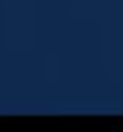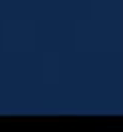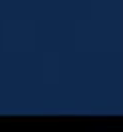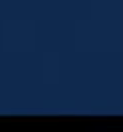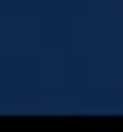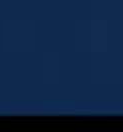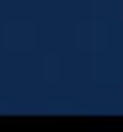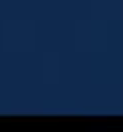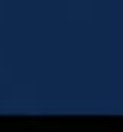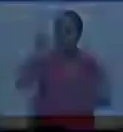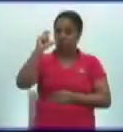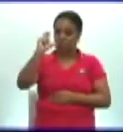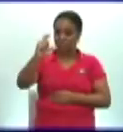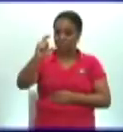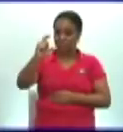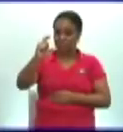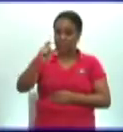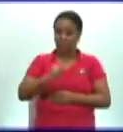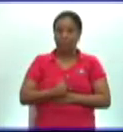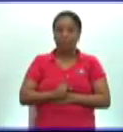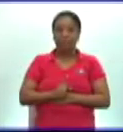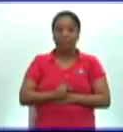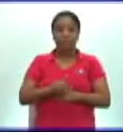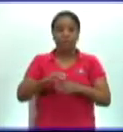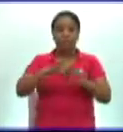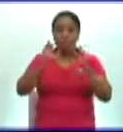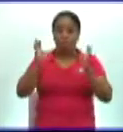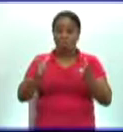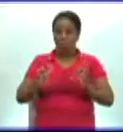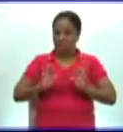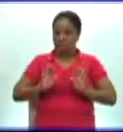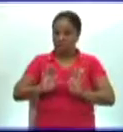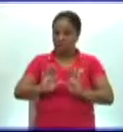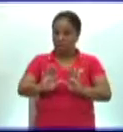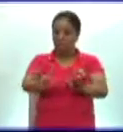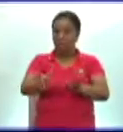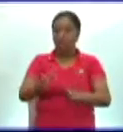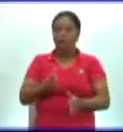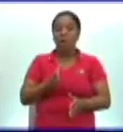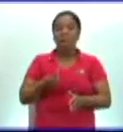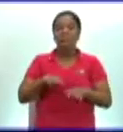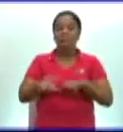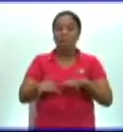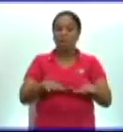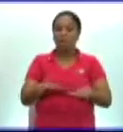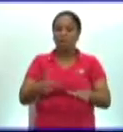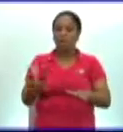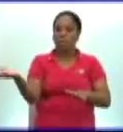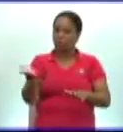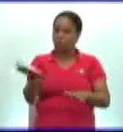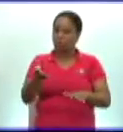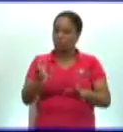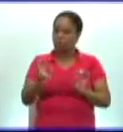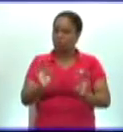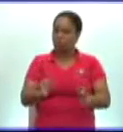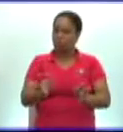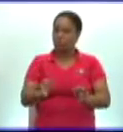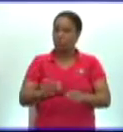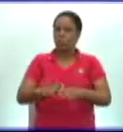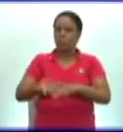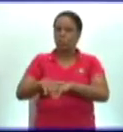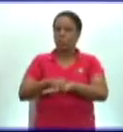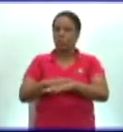Vamos al inciso C, un bloque que es empujado y se mueve con velocidad constante sobre una